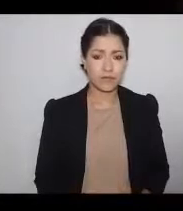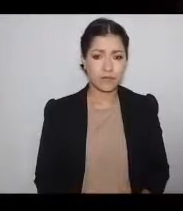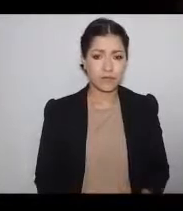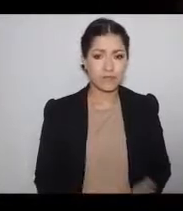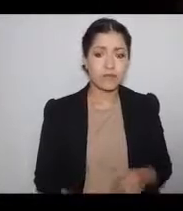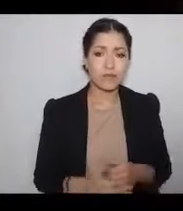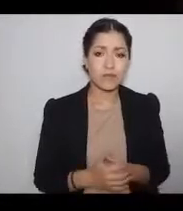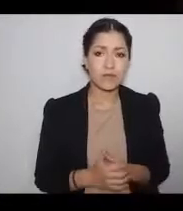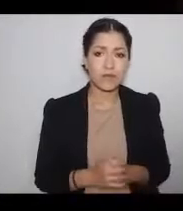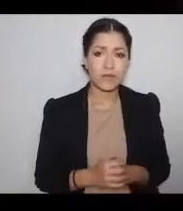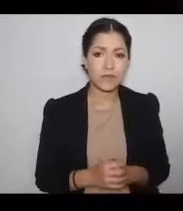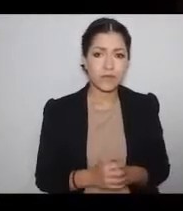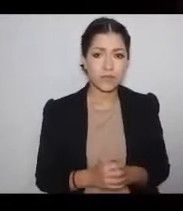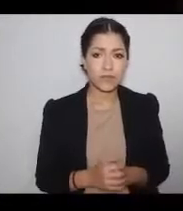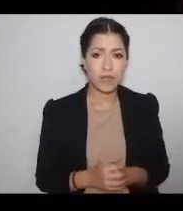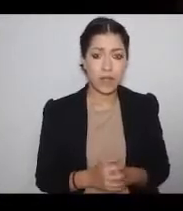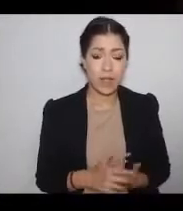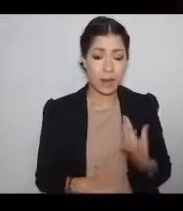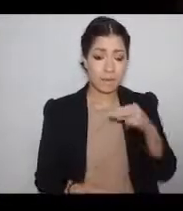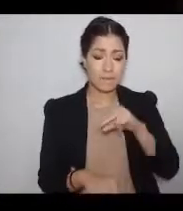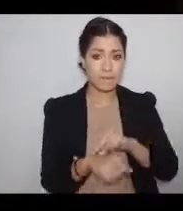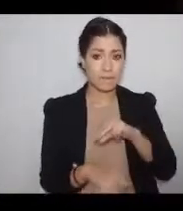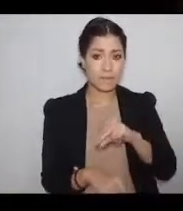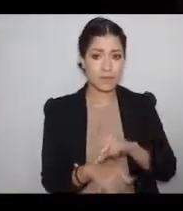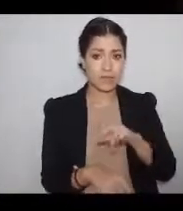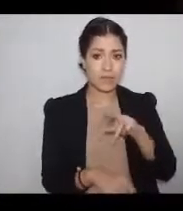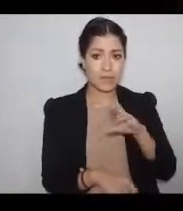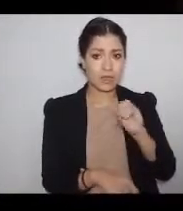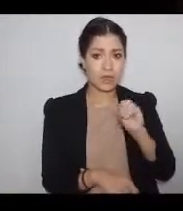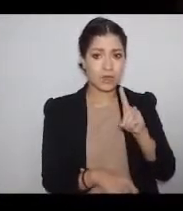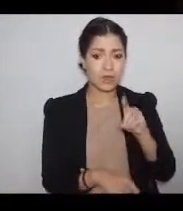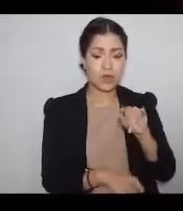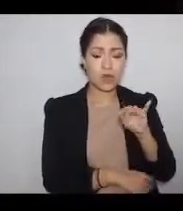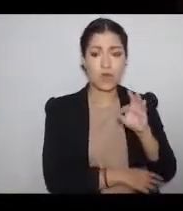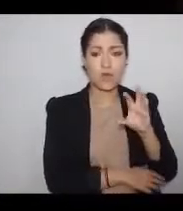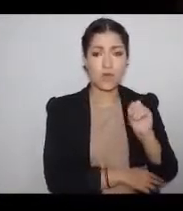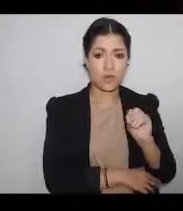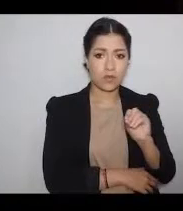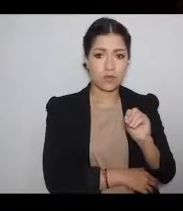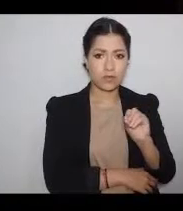Agesio, el médico de Rodolfo, me dio un preparado de